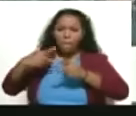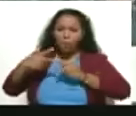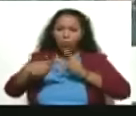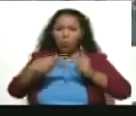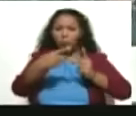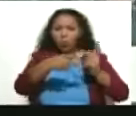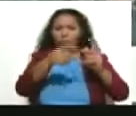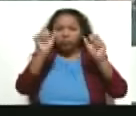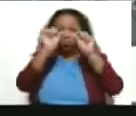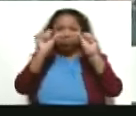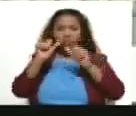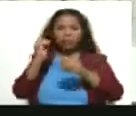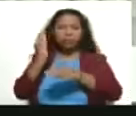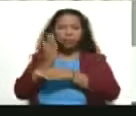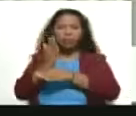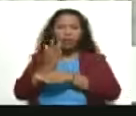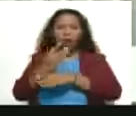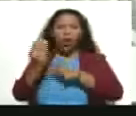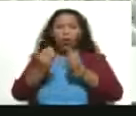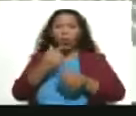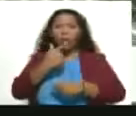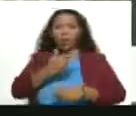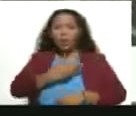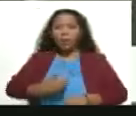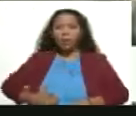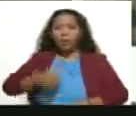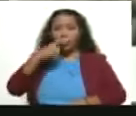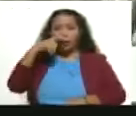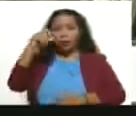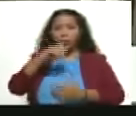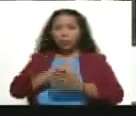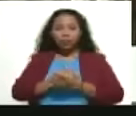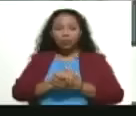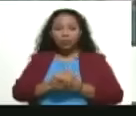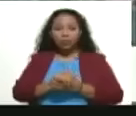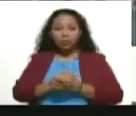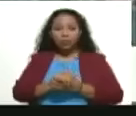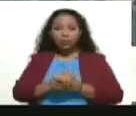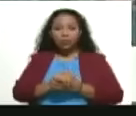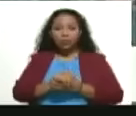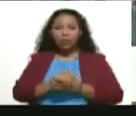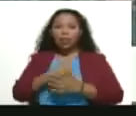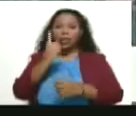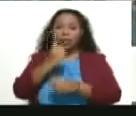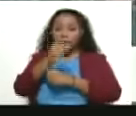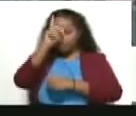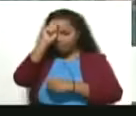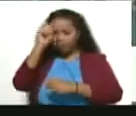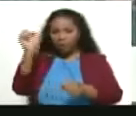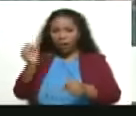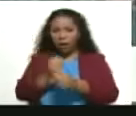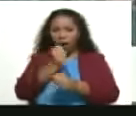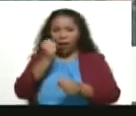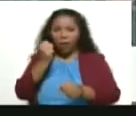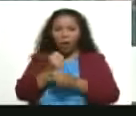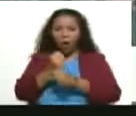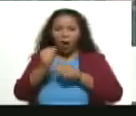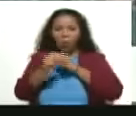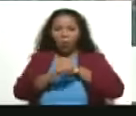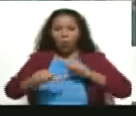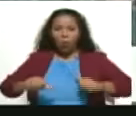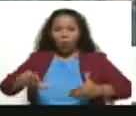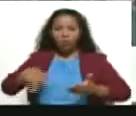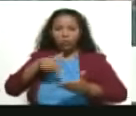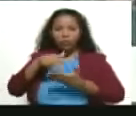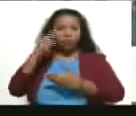sistema penitenciario, tal como lo ha ordenado nuestro presidente Nicolás Maduro Moro. Hay que reconocer la labor de la Guardia Nacional